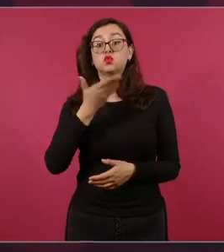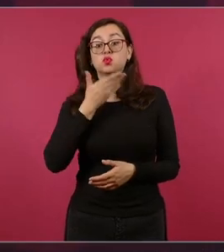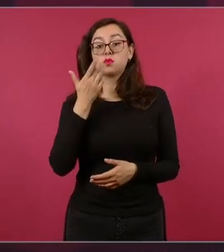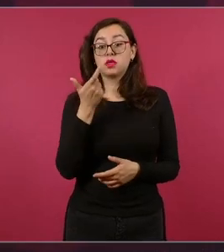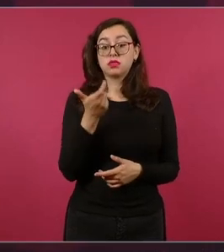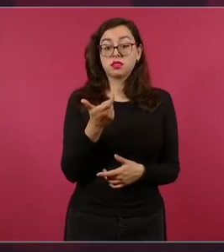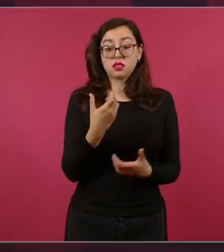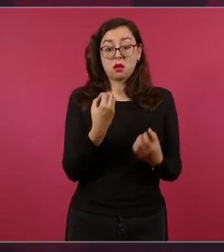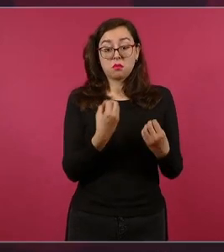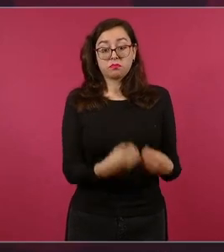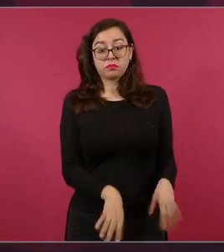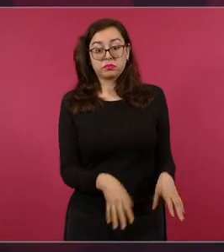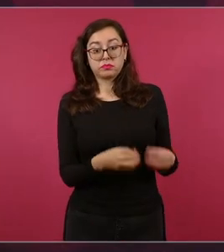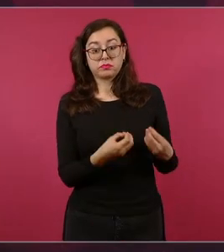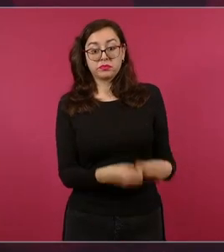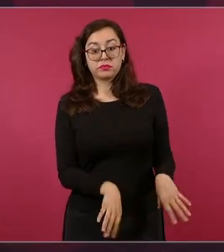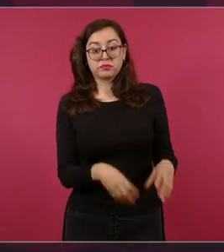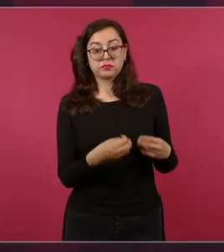y